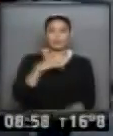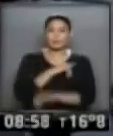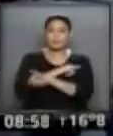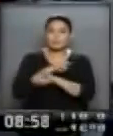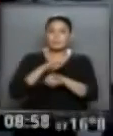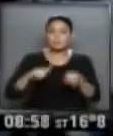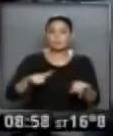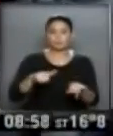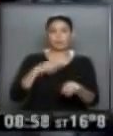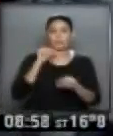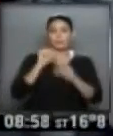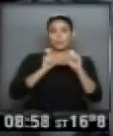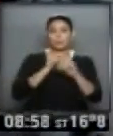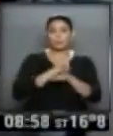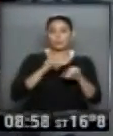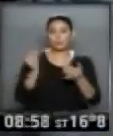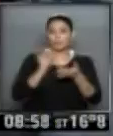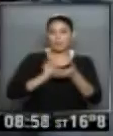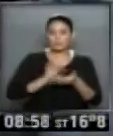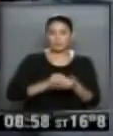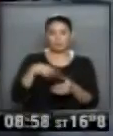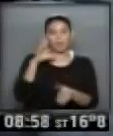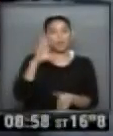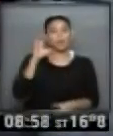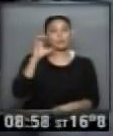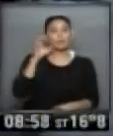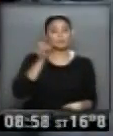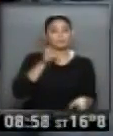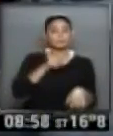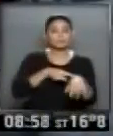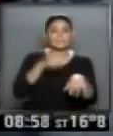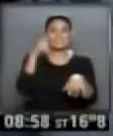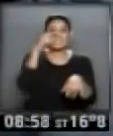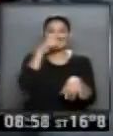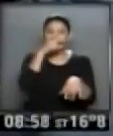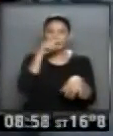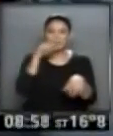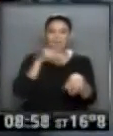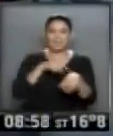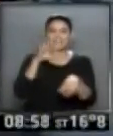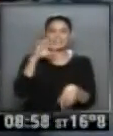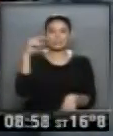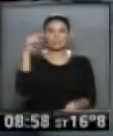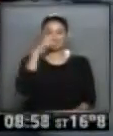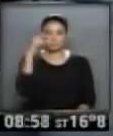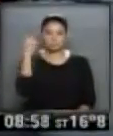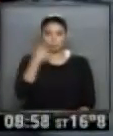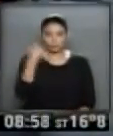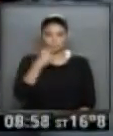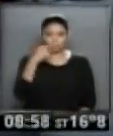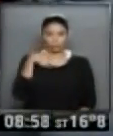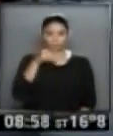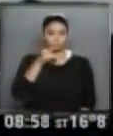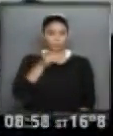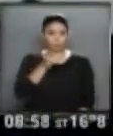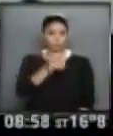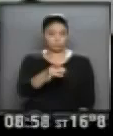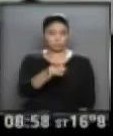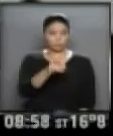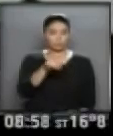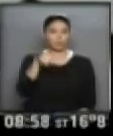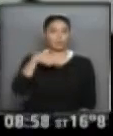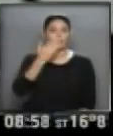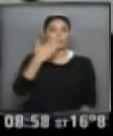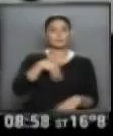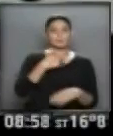información que viene minuto a minuto. Recordamos que este hecho ocurrió oficialmente a las 7:07, cuando una formación que se desconoce, que